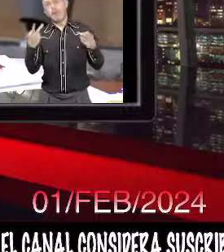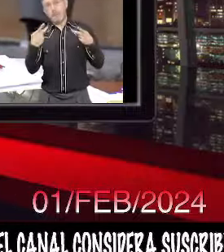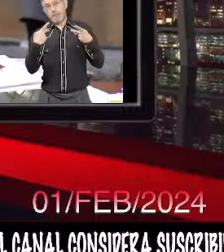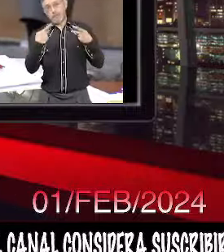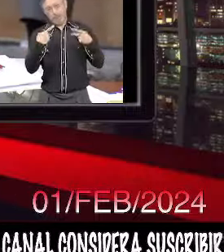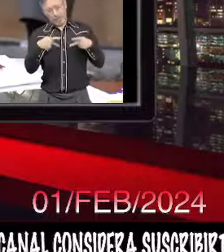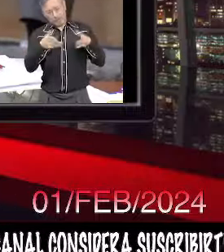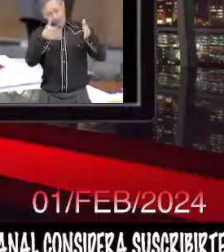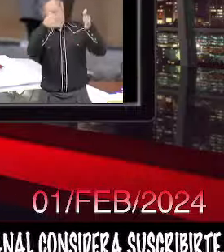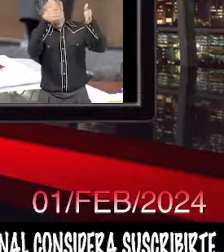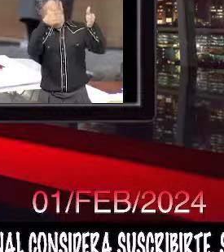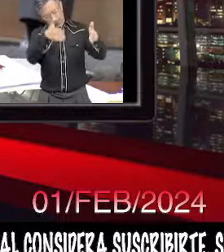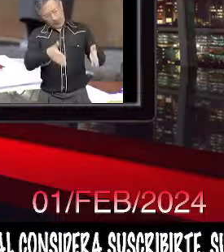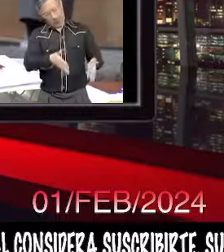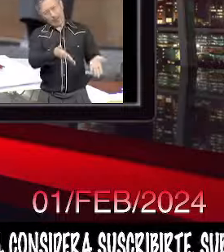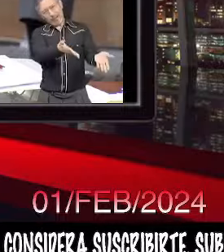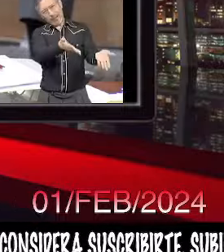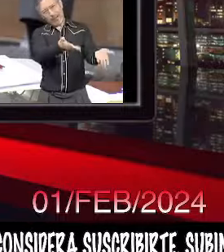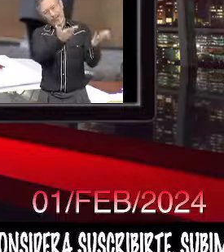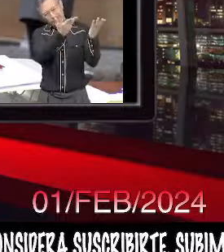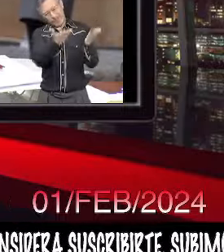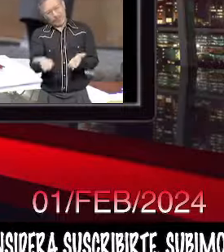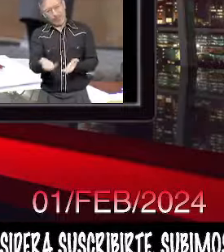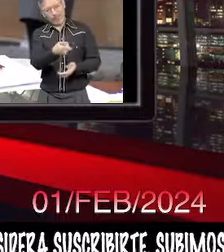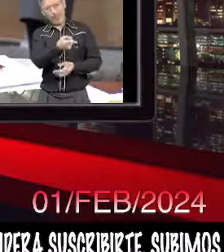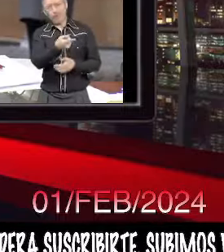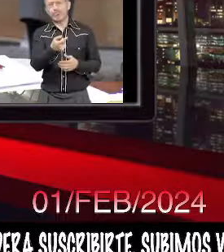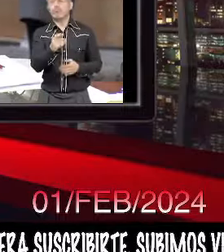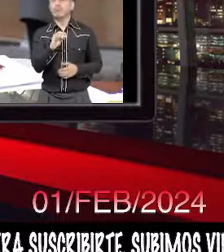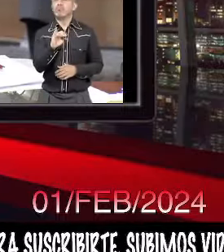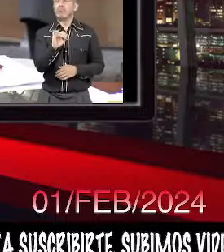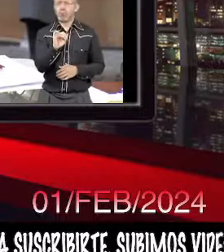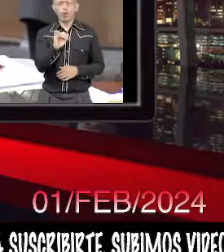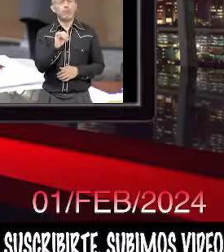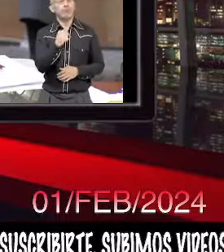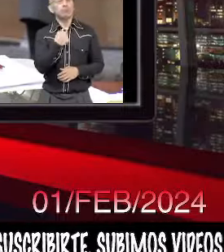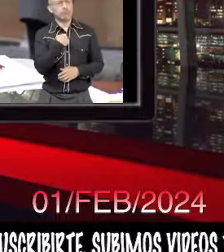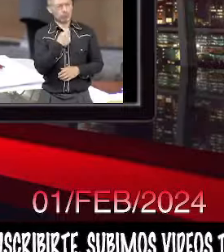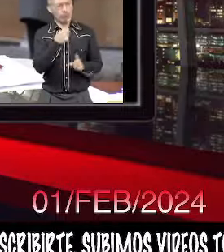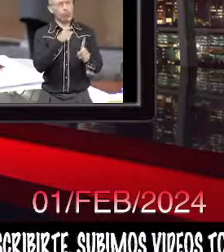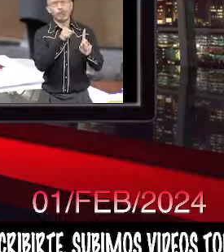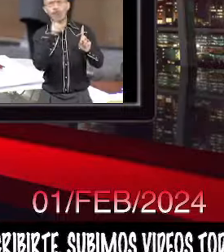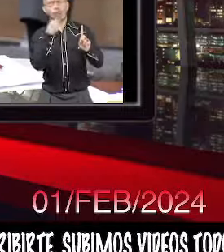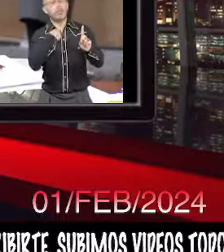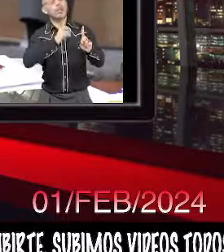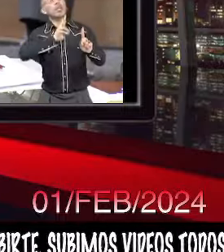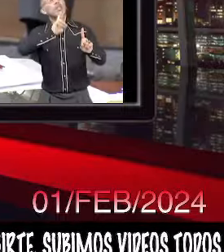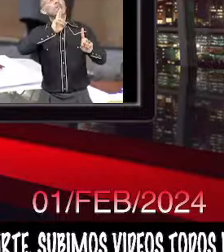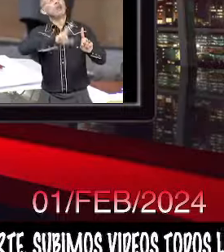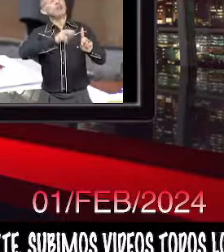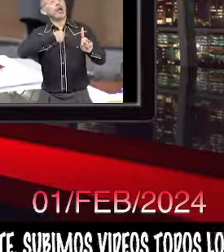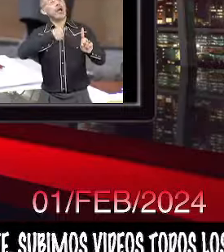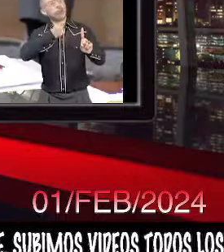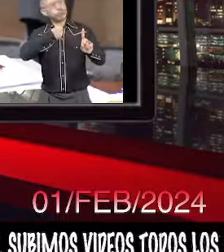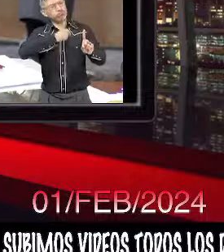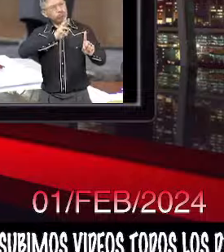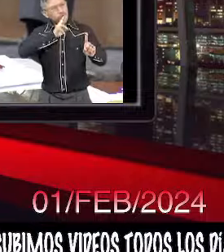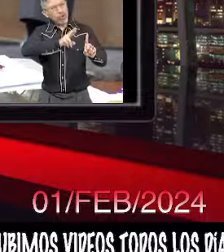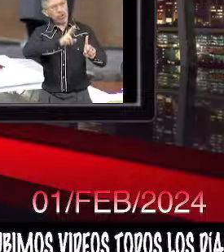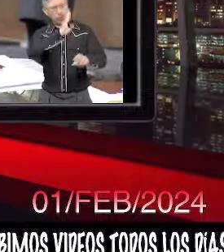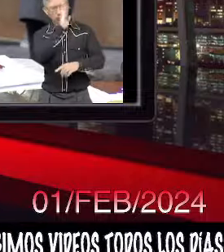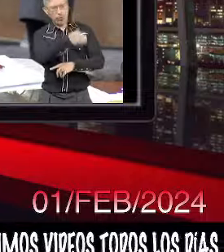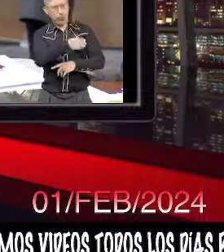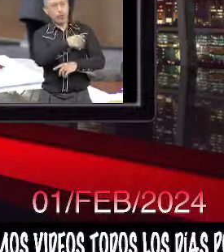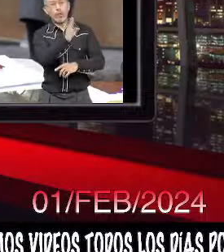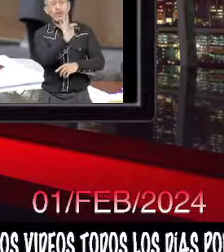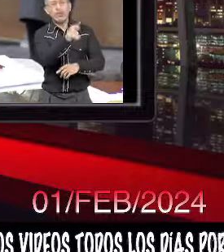personaje, va a tener puntual respuesta, señor, cada vez que quiera venir aquí a mentir,